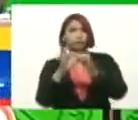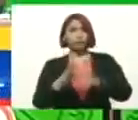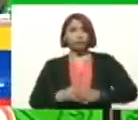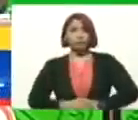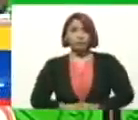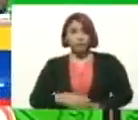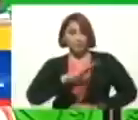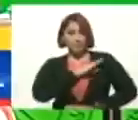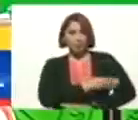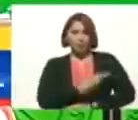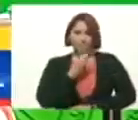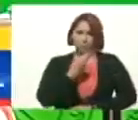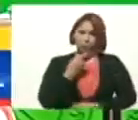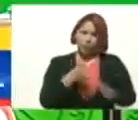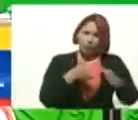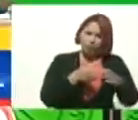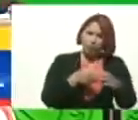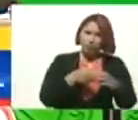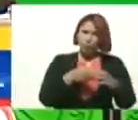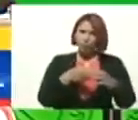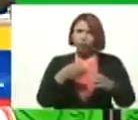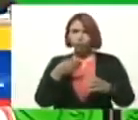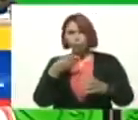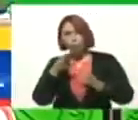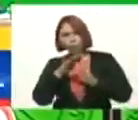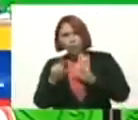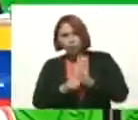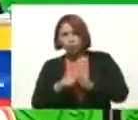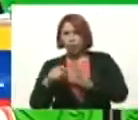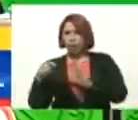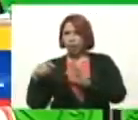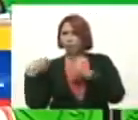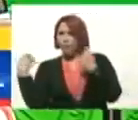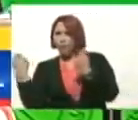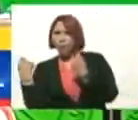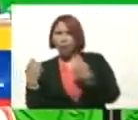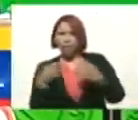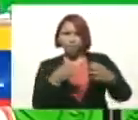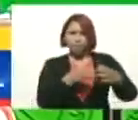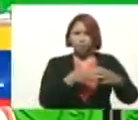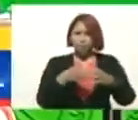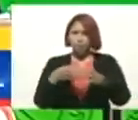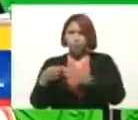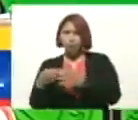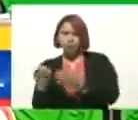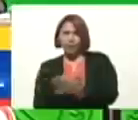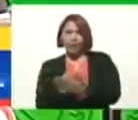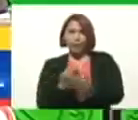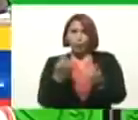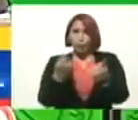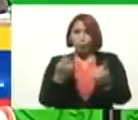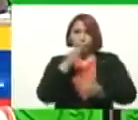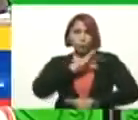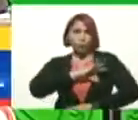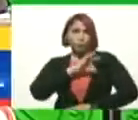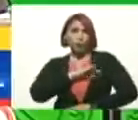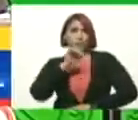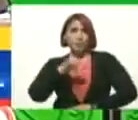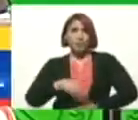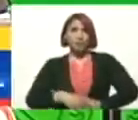El poder político, el poder constitucional, el poder popular, el poder económico, el poder social y el